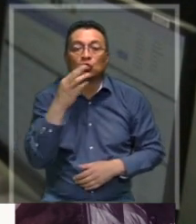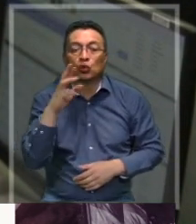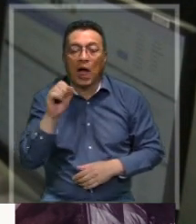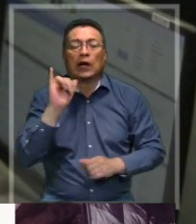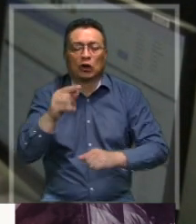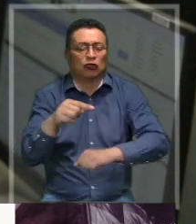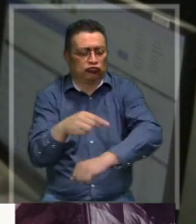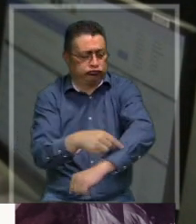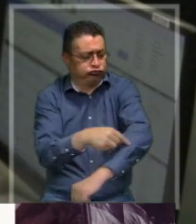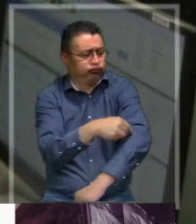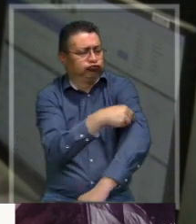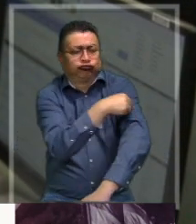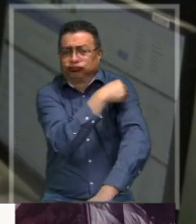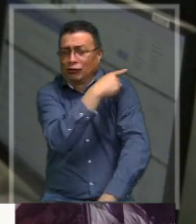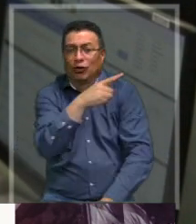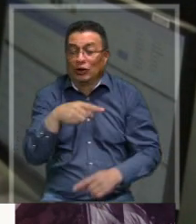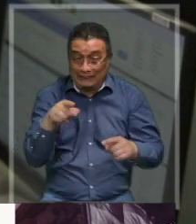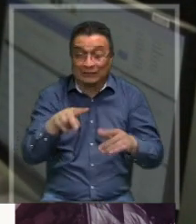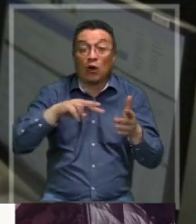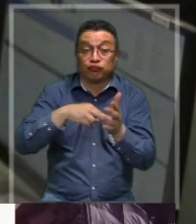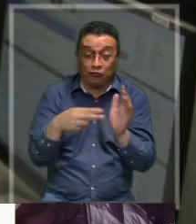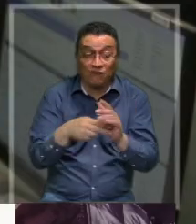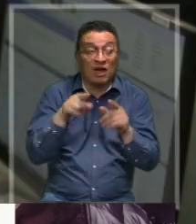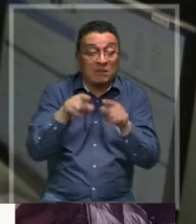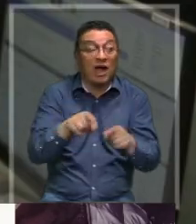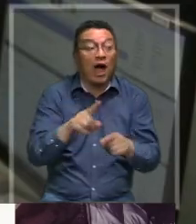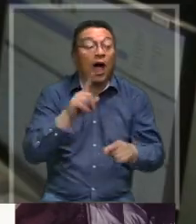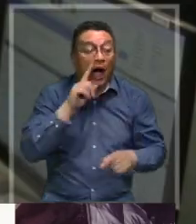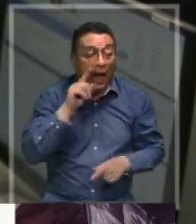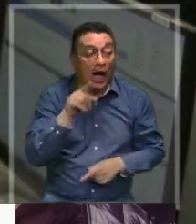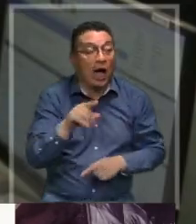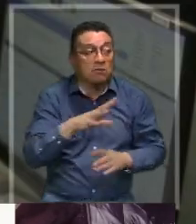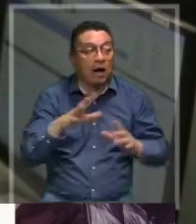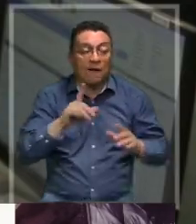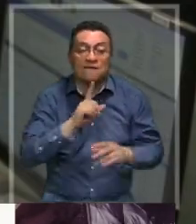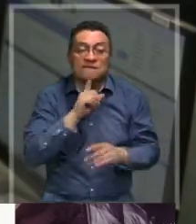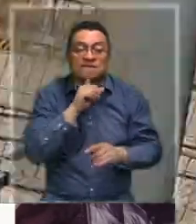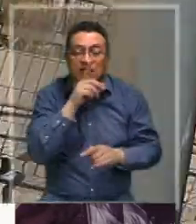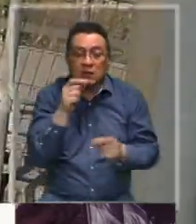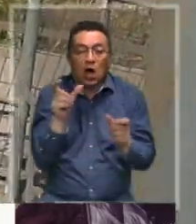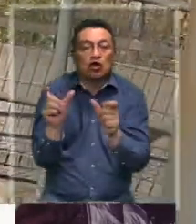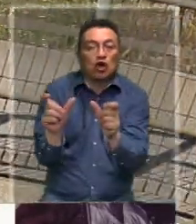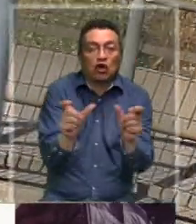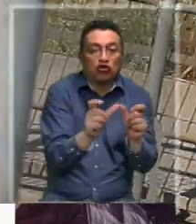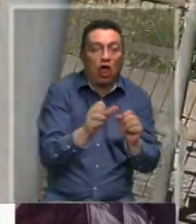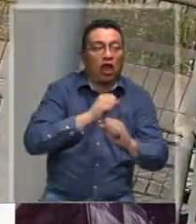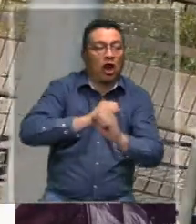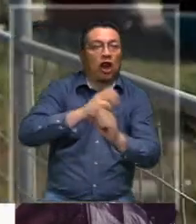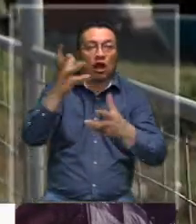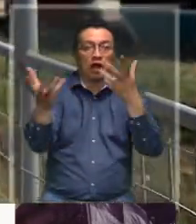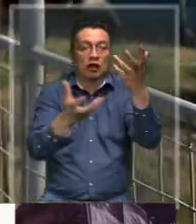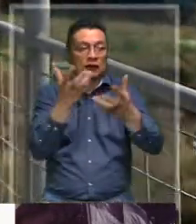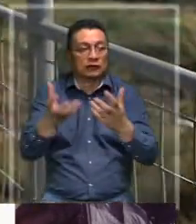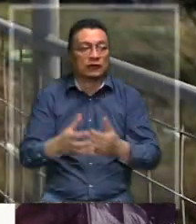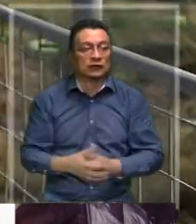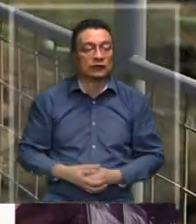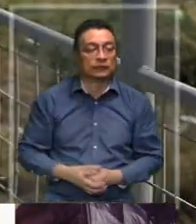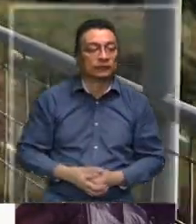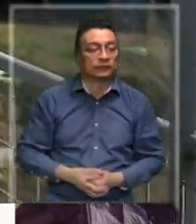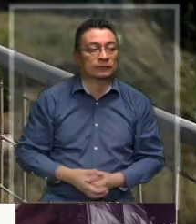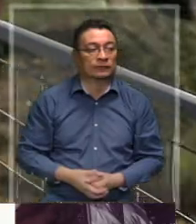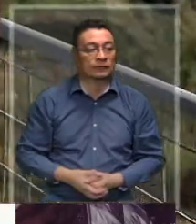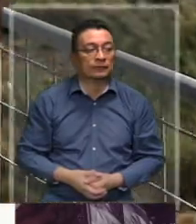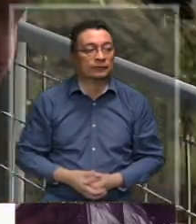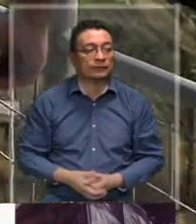país. Y es una de las grandes problemáticas que nosotros tenemos a la hora de ser más eficientes en el control de incendios. Ellas llegaron.